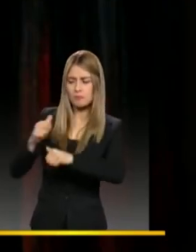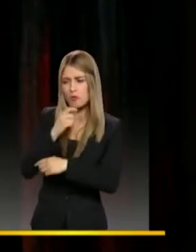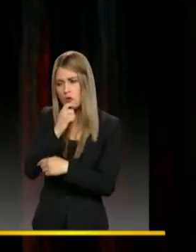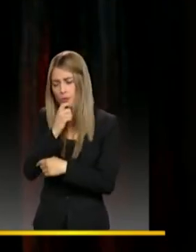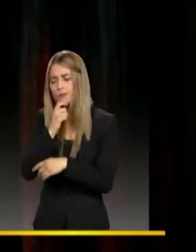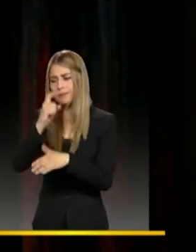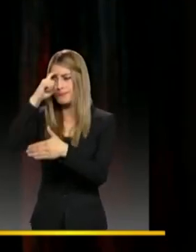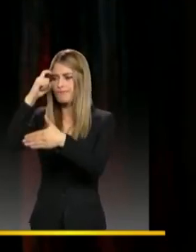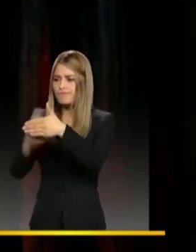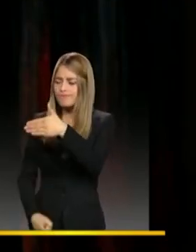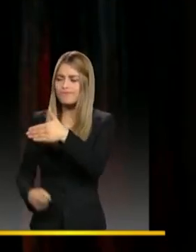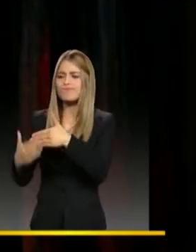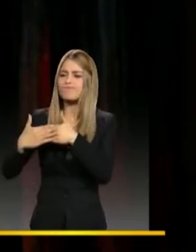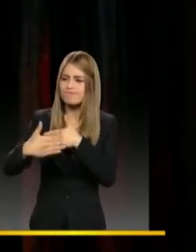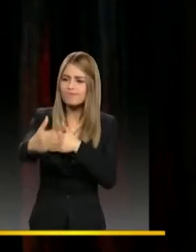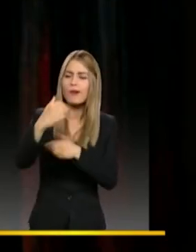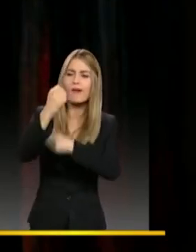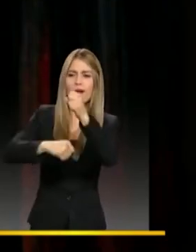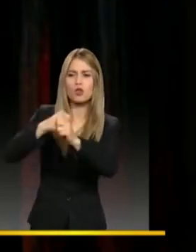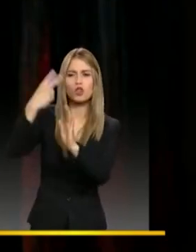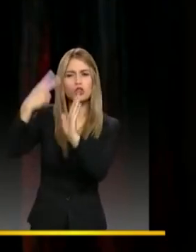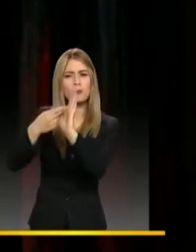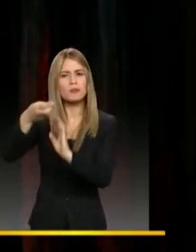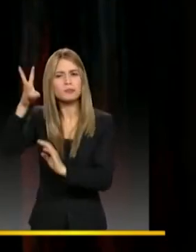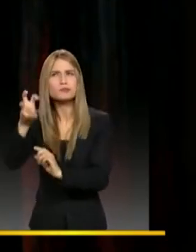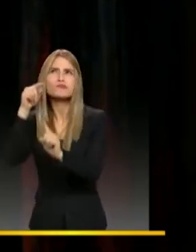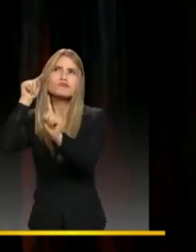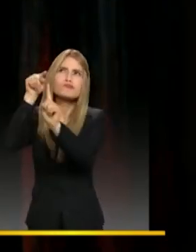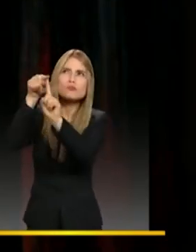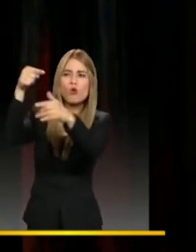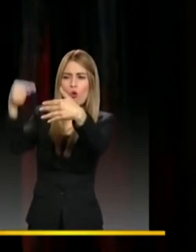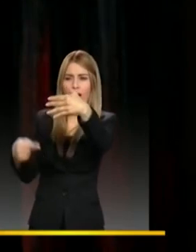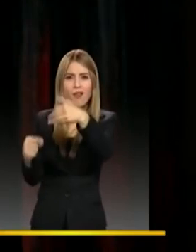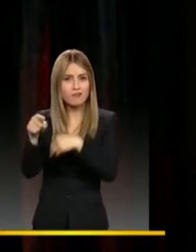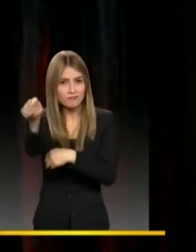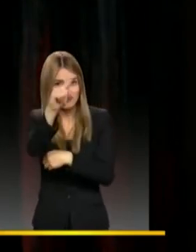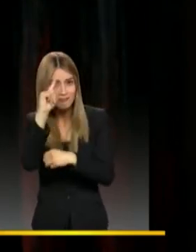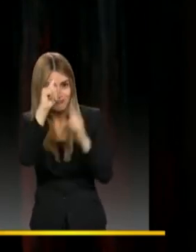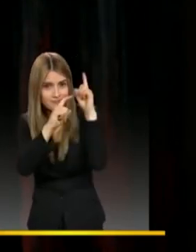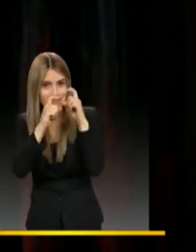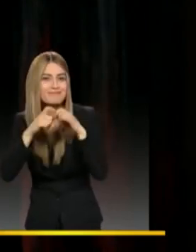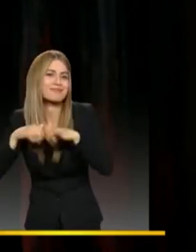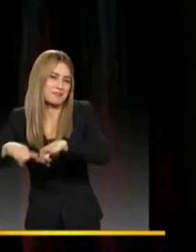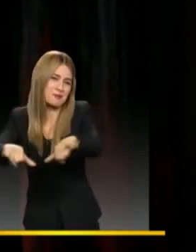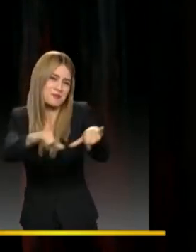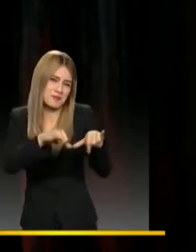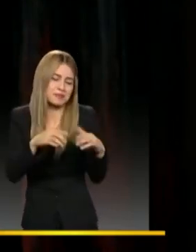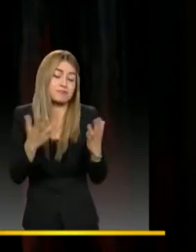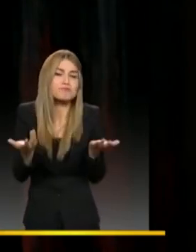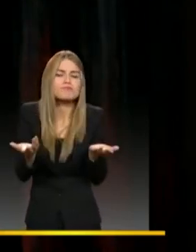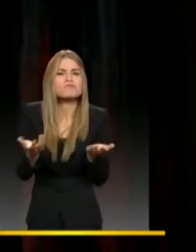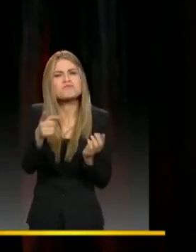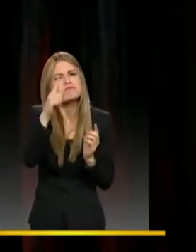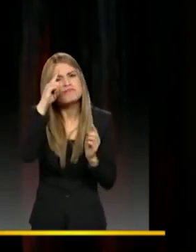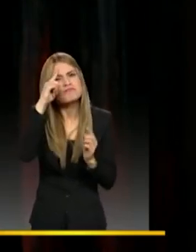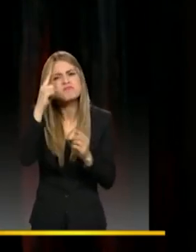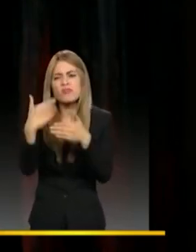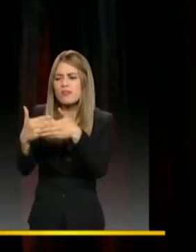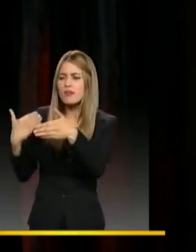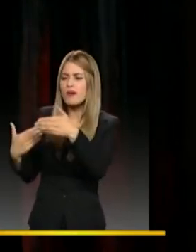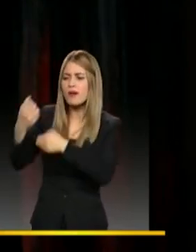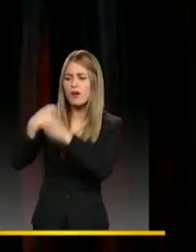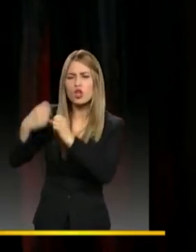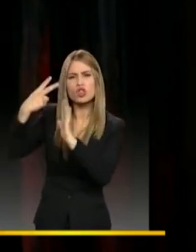El 2017 fue, podríamos decir, un año de transición con aspectos positivos